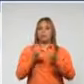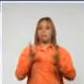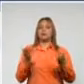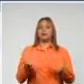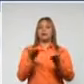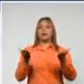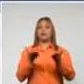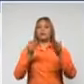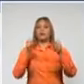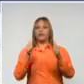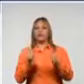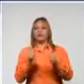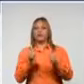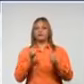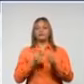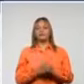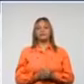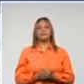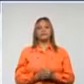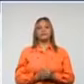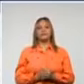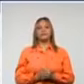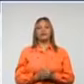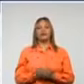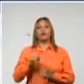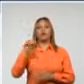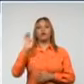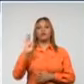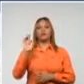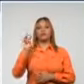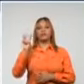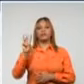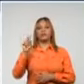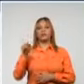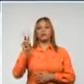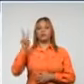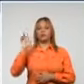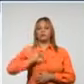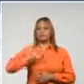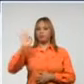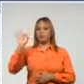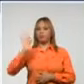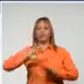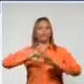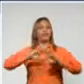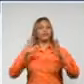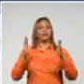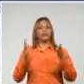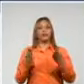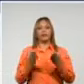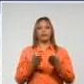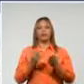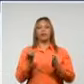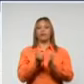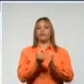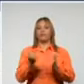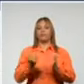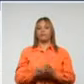enfermedad. Eso constituye el 83,2% de todos los confirmados.